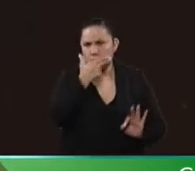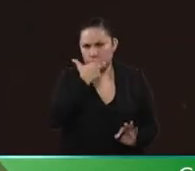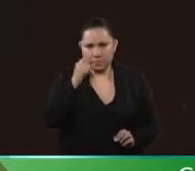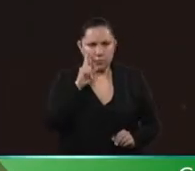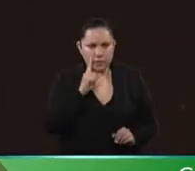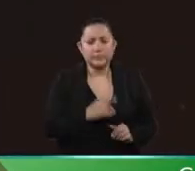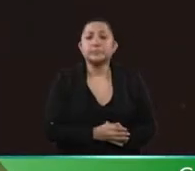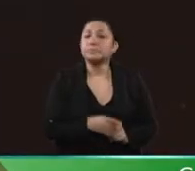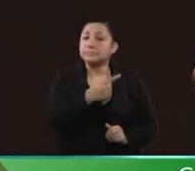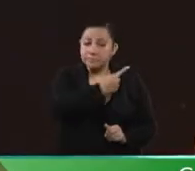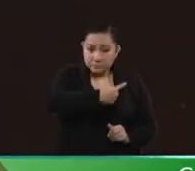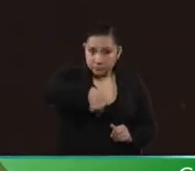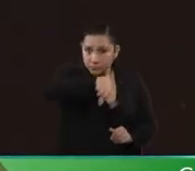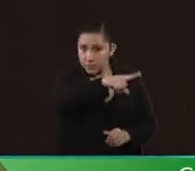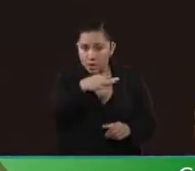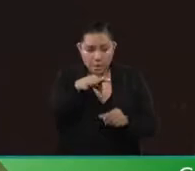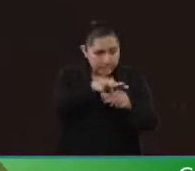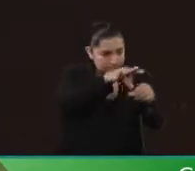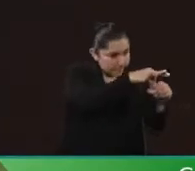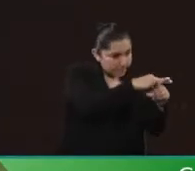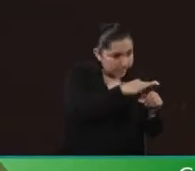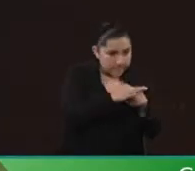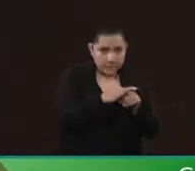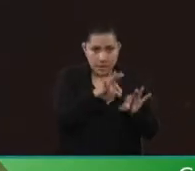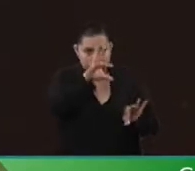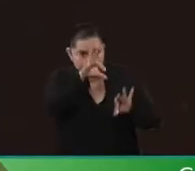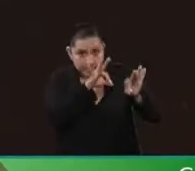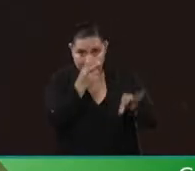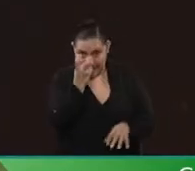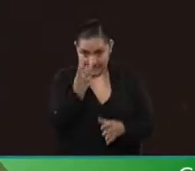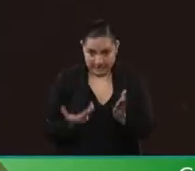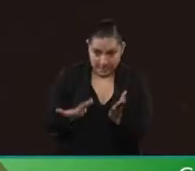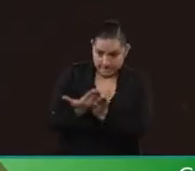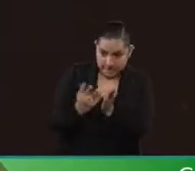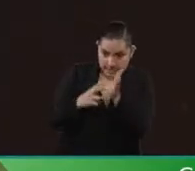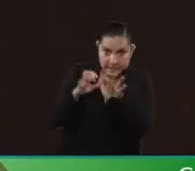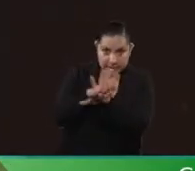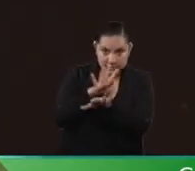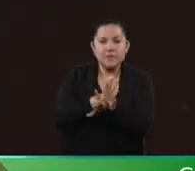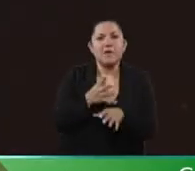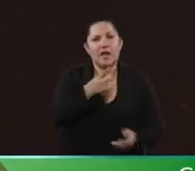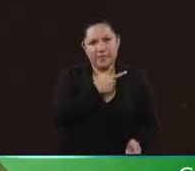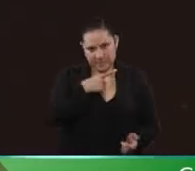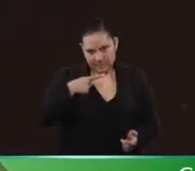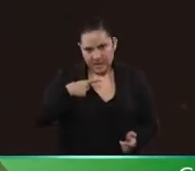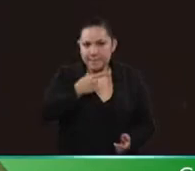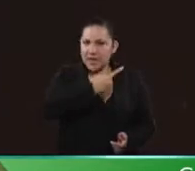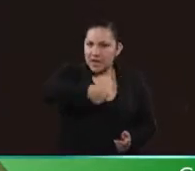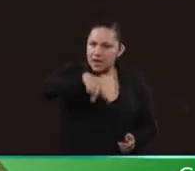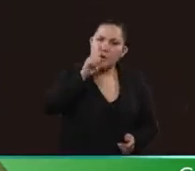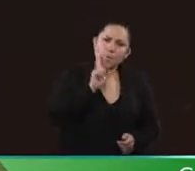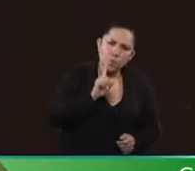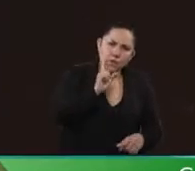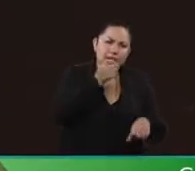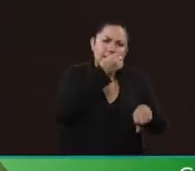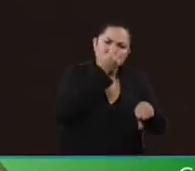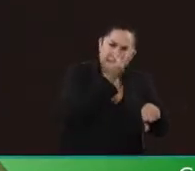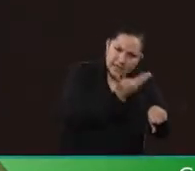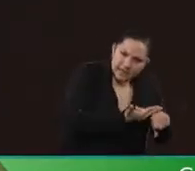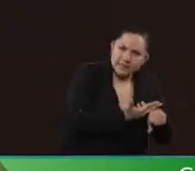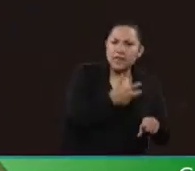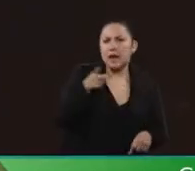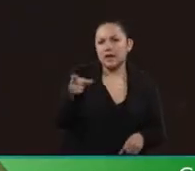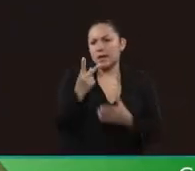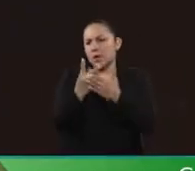poder judicial como secretarias como proyectistas actuarias a dejar atrás sus sueños de convertirse en juezas